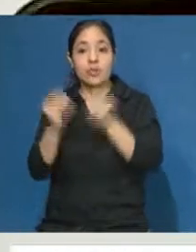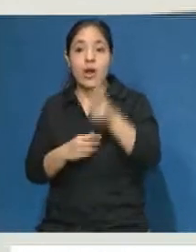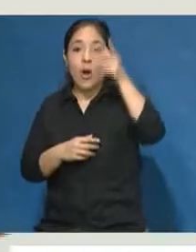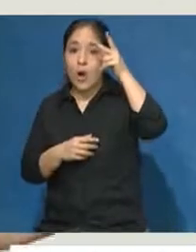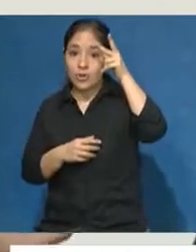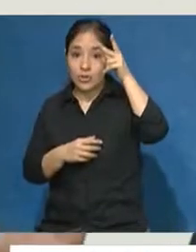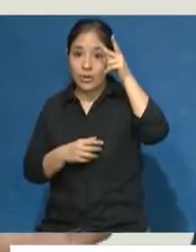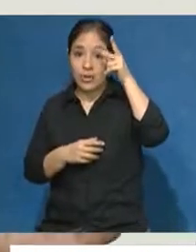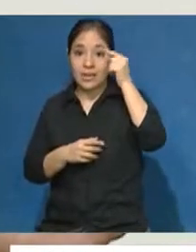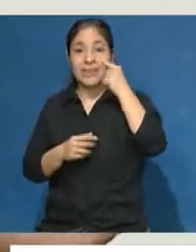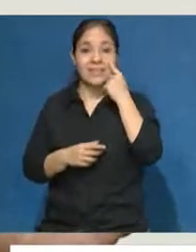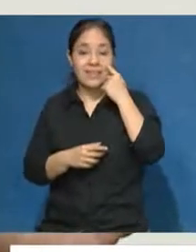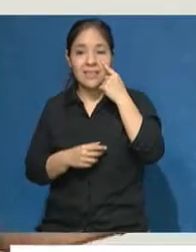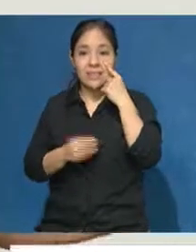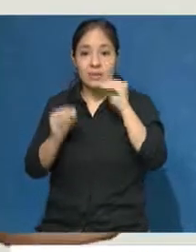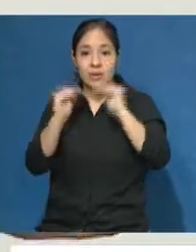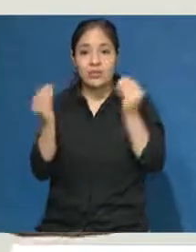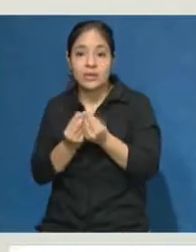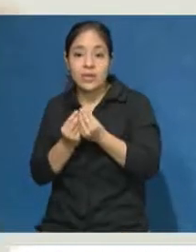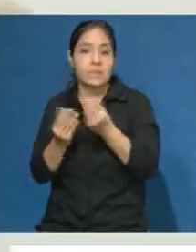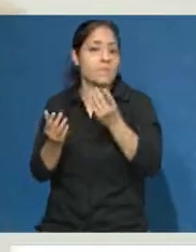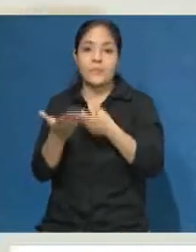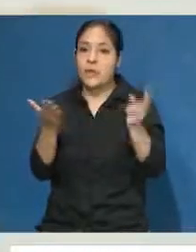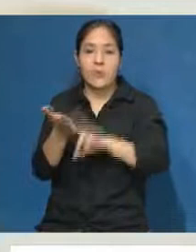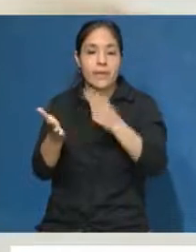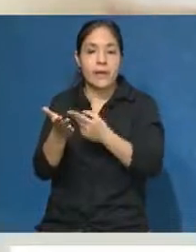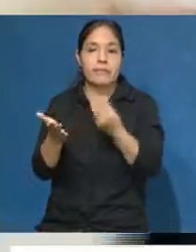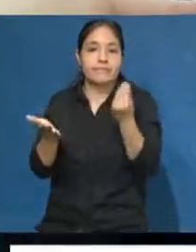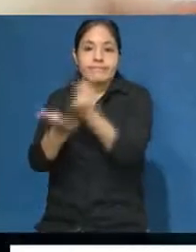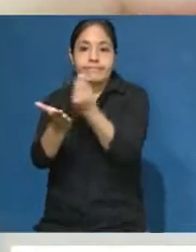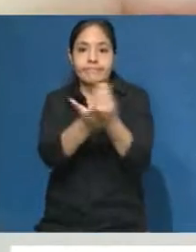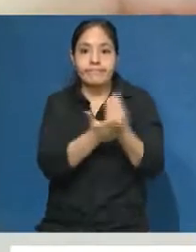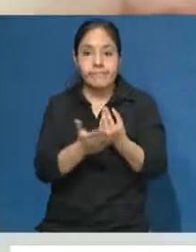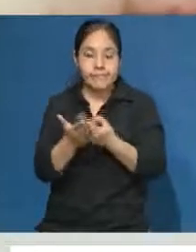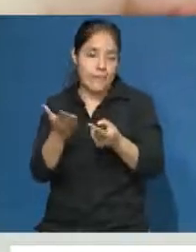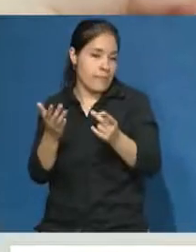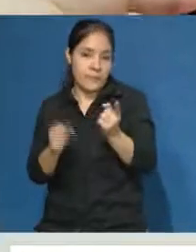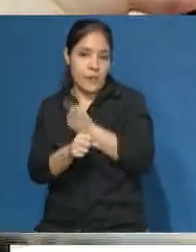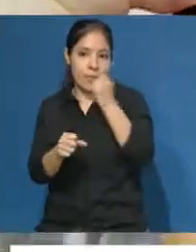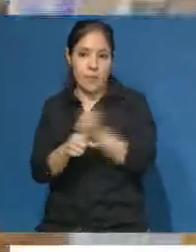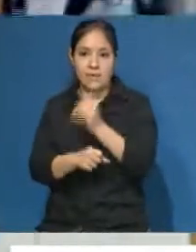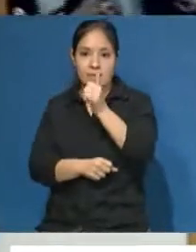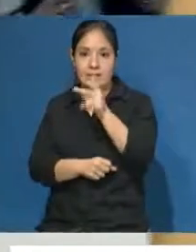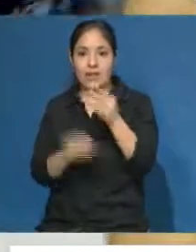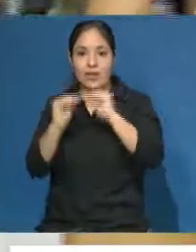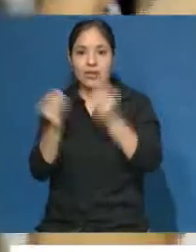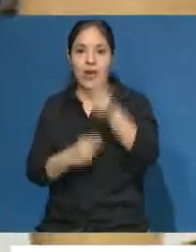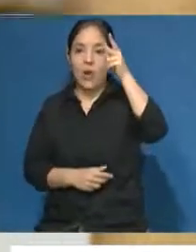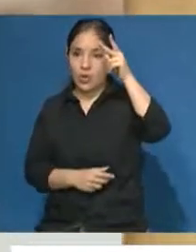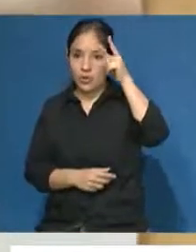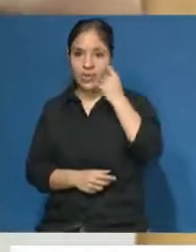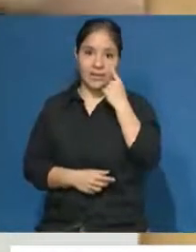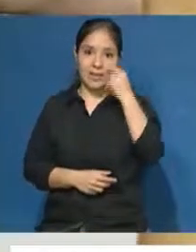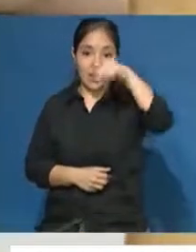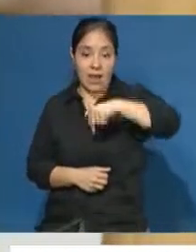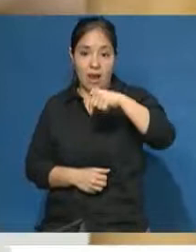que no van a poder ser reelectos en las próximas elecciones? Hay 8 intendentes que están incluidos en la cláusula, porque